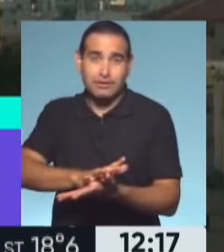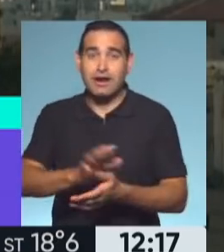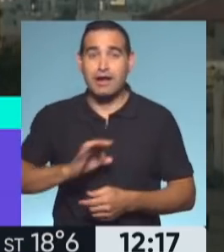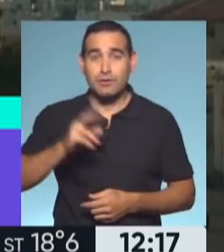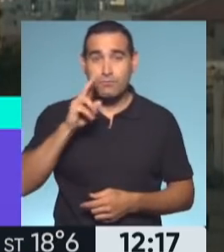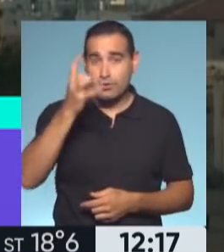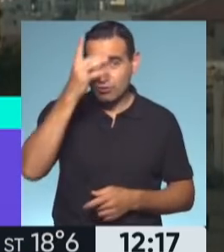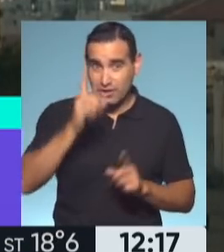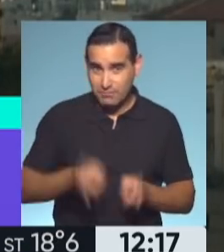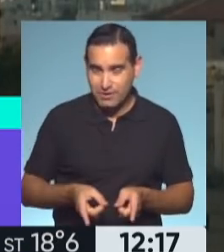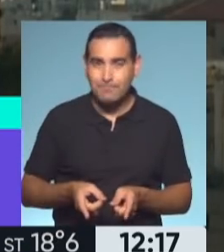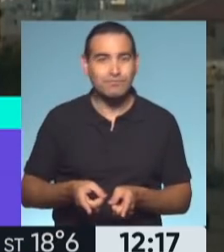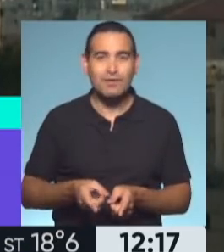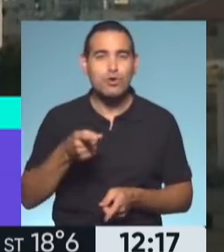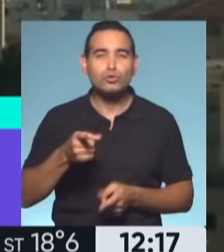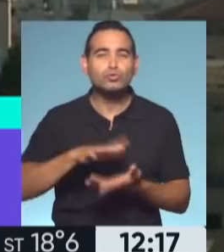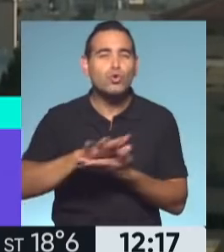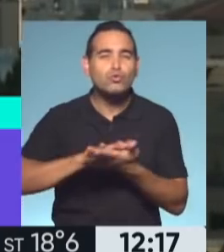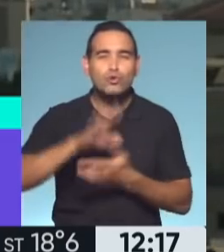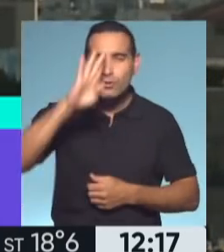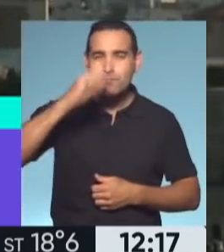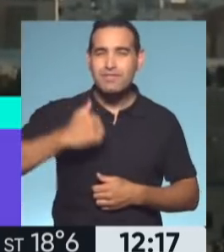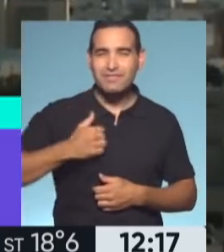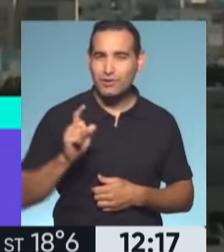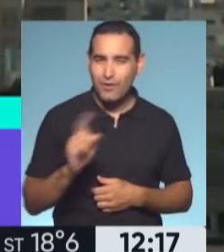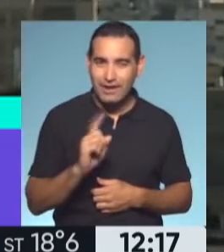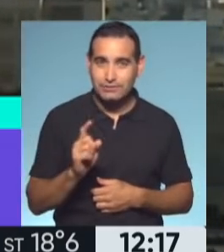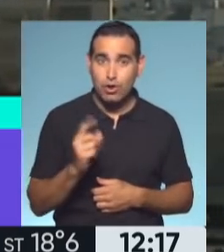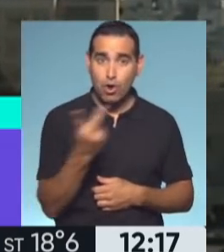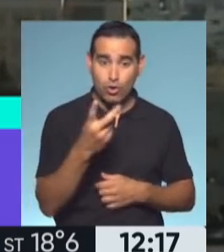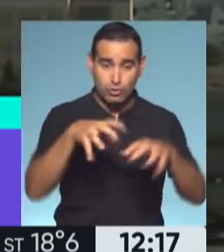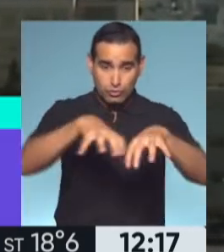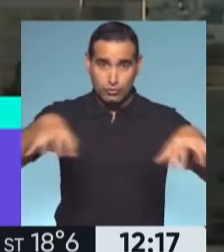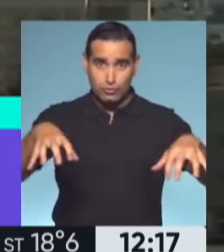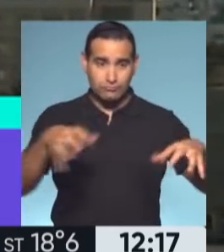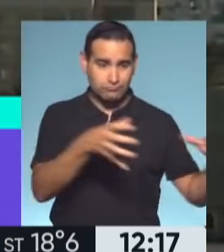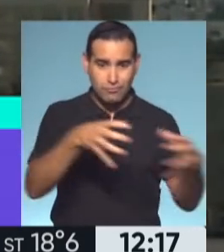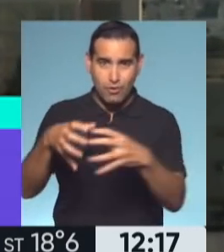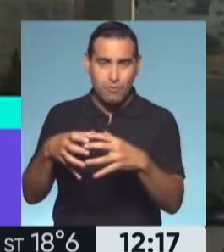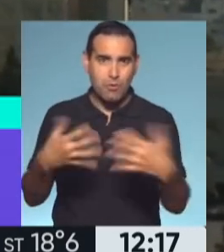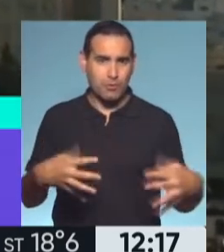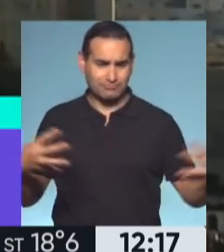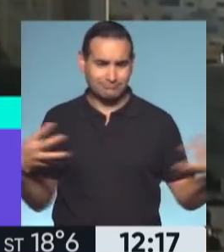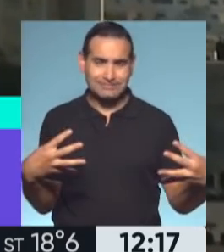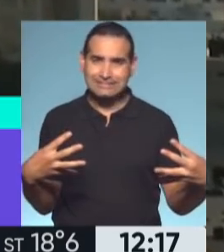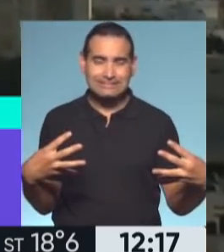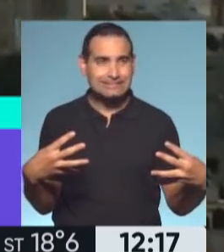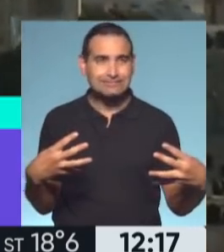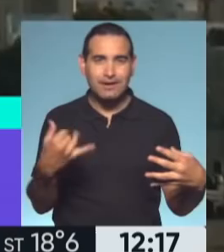decir, la solución no es militar, pero digamos, ambos lados quedan presos también de una